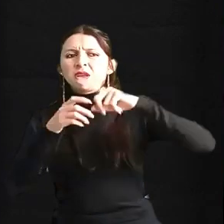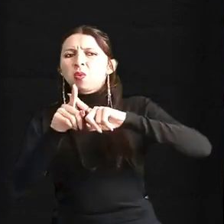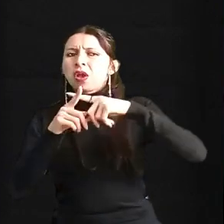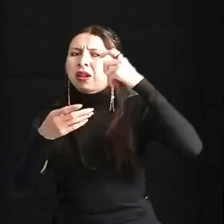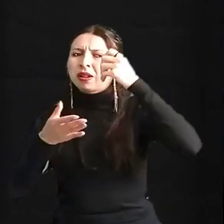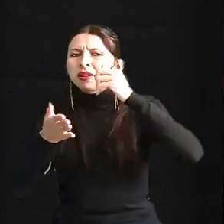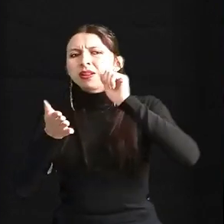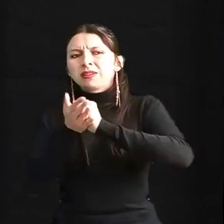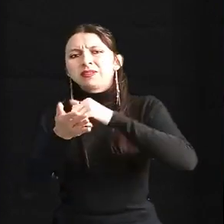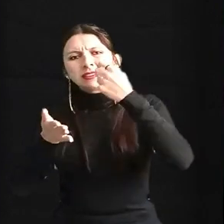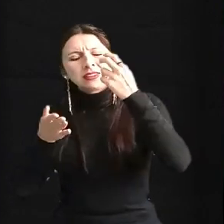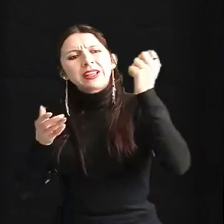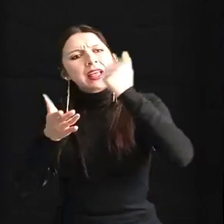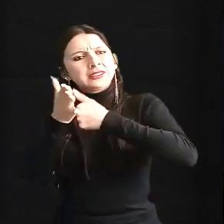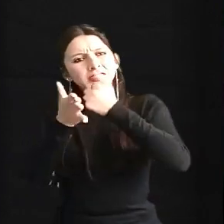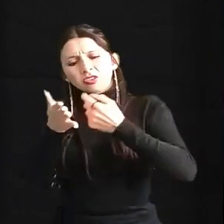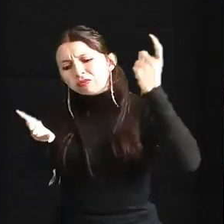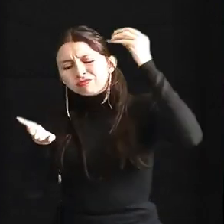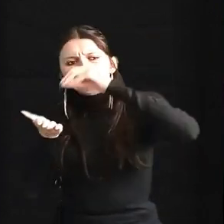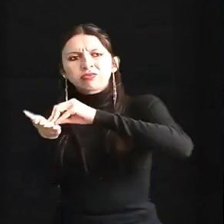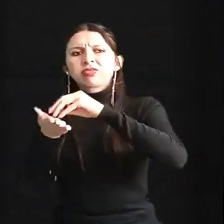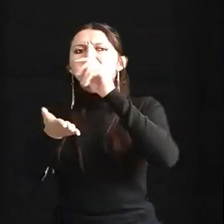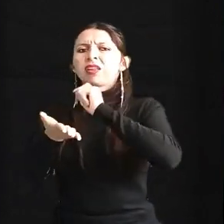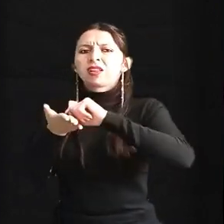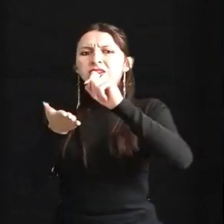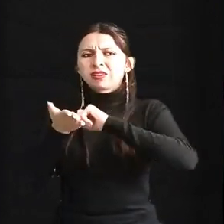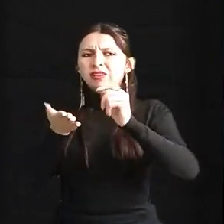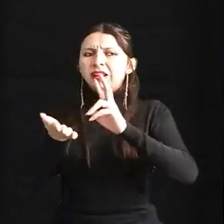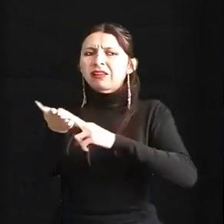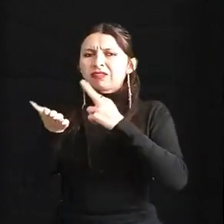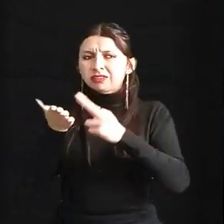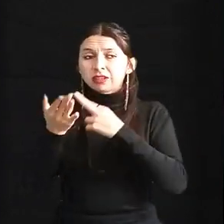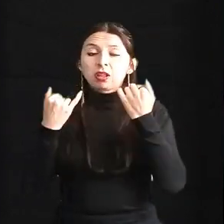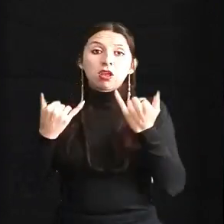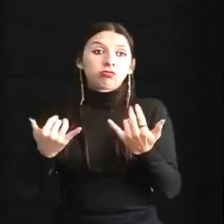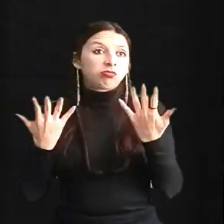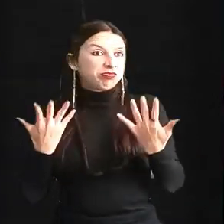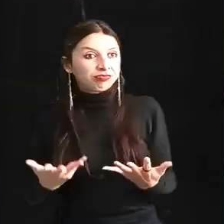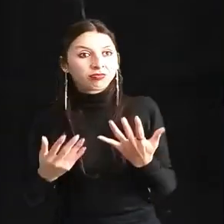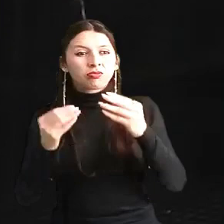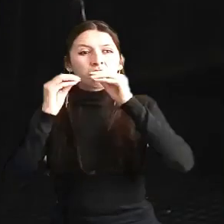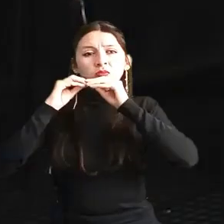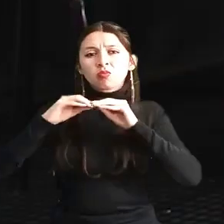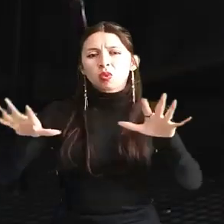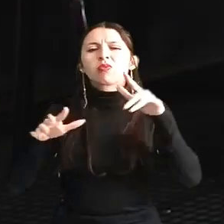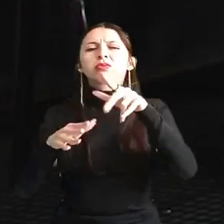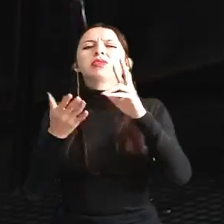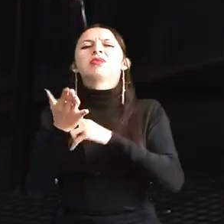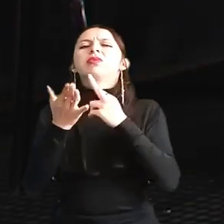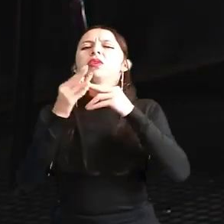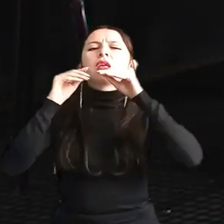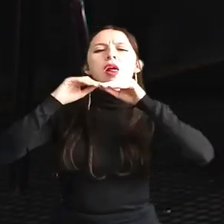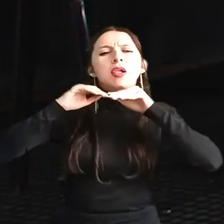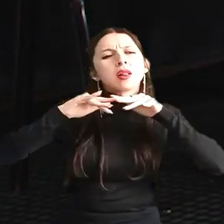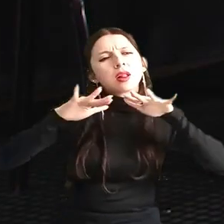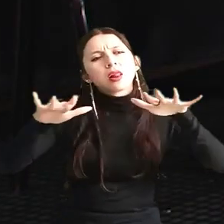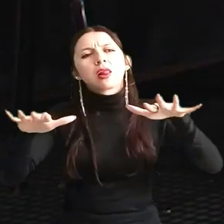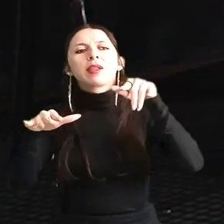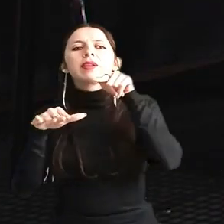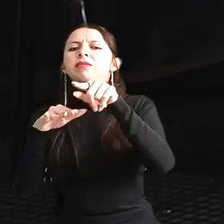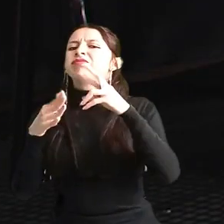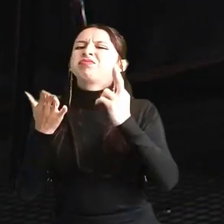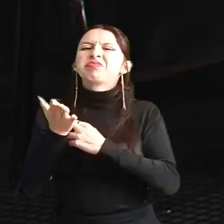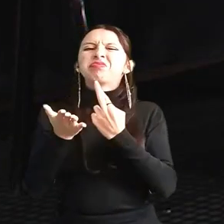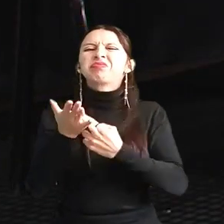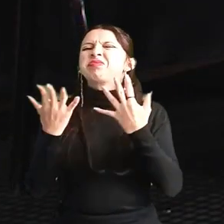nosotros y últimamente gracias a lo que usted mencionaba precisamente al principio a la difusión que tenemos debido a que es